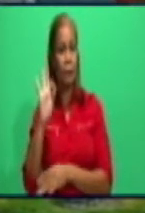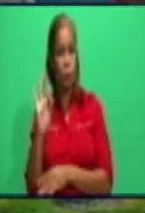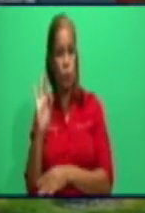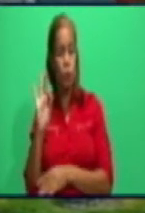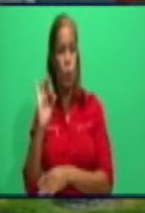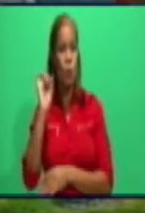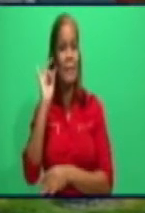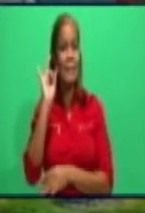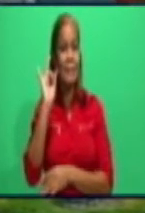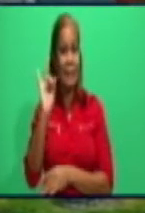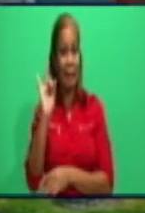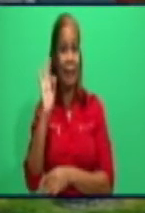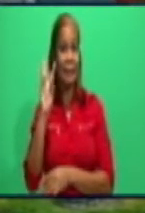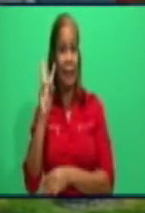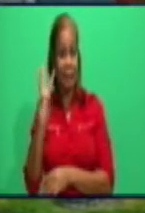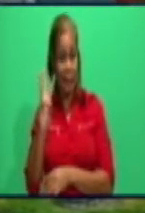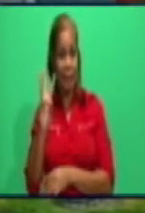487328,